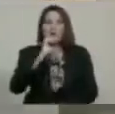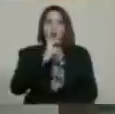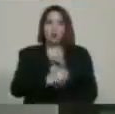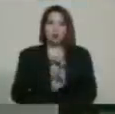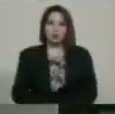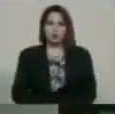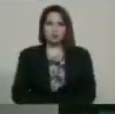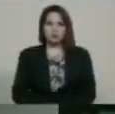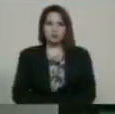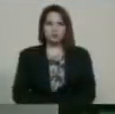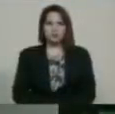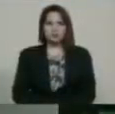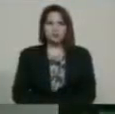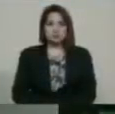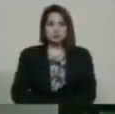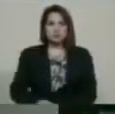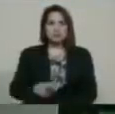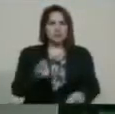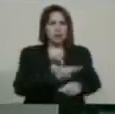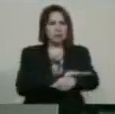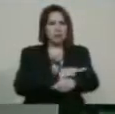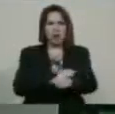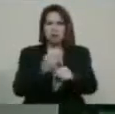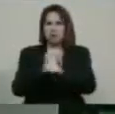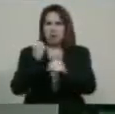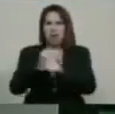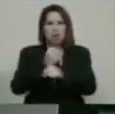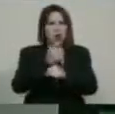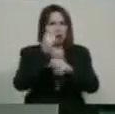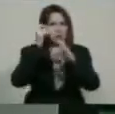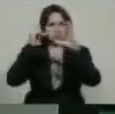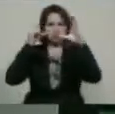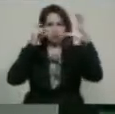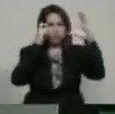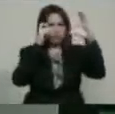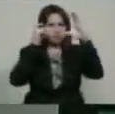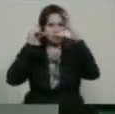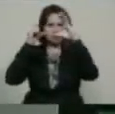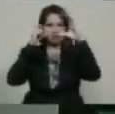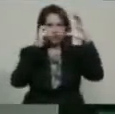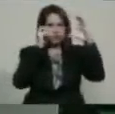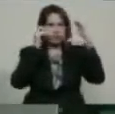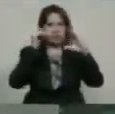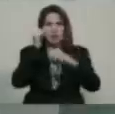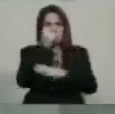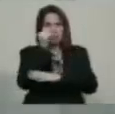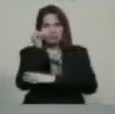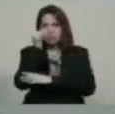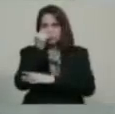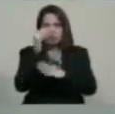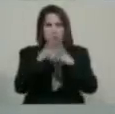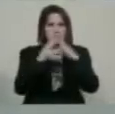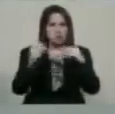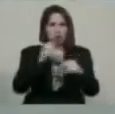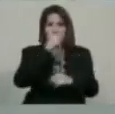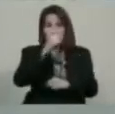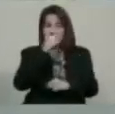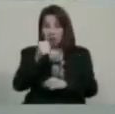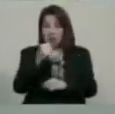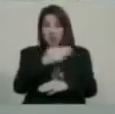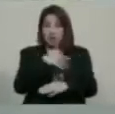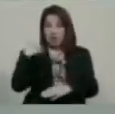trabajadores, camarógrafos, técnicos, luminitos, periodistas, etcétera, ustedes, ¿quieren pensar en